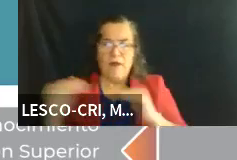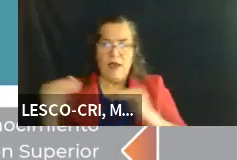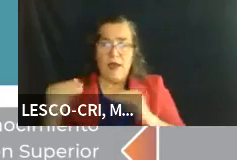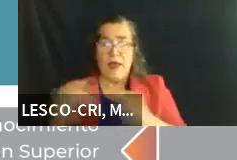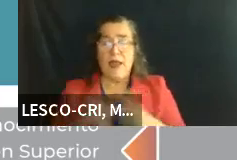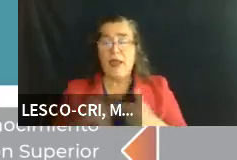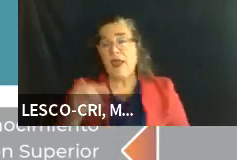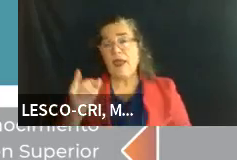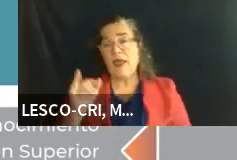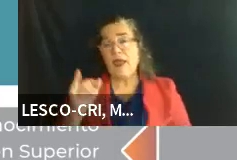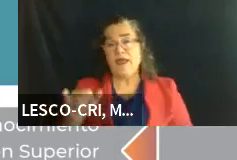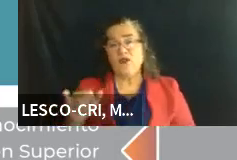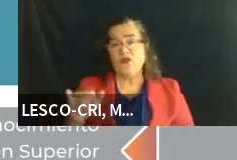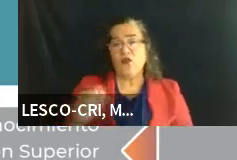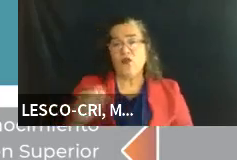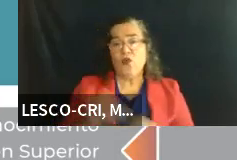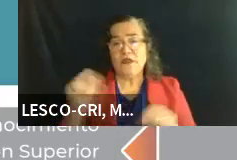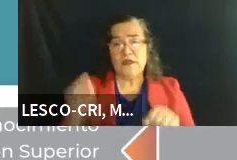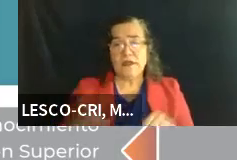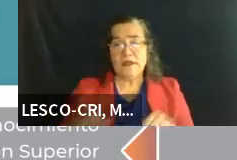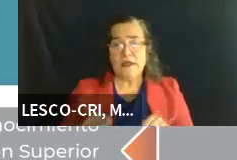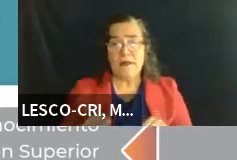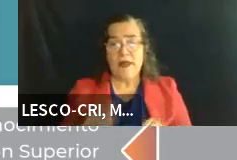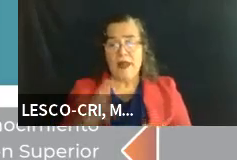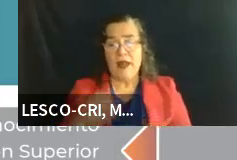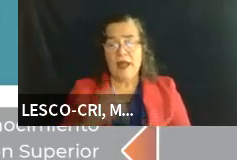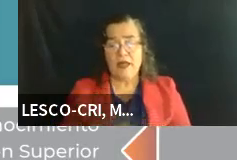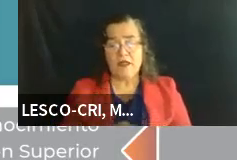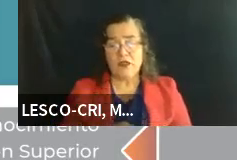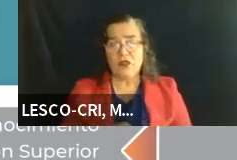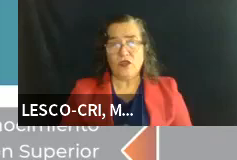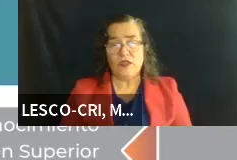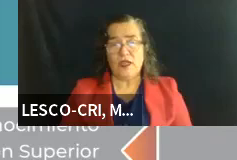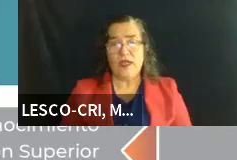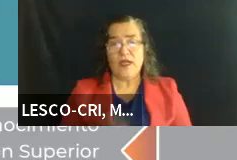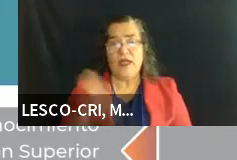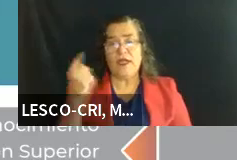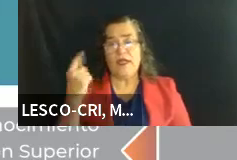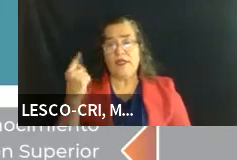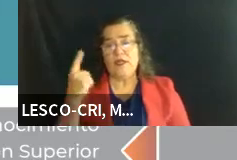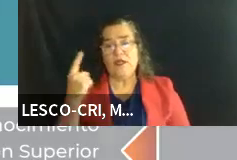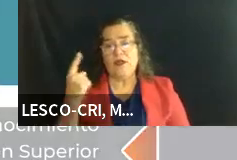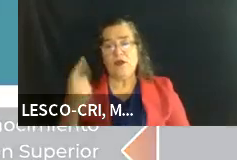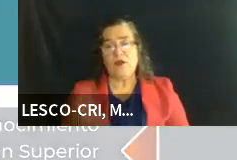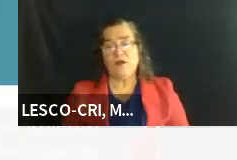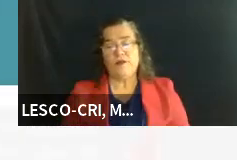que un sistema nacional está emitiendo certificaciones.